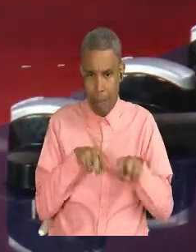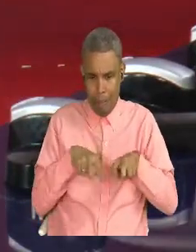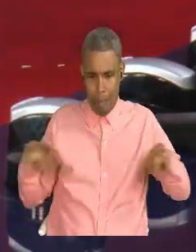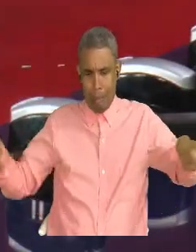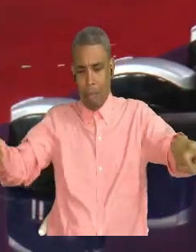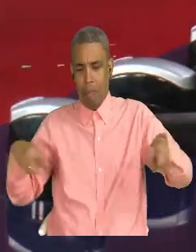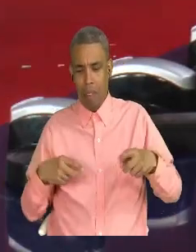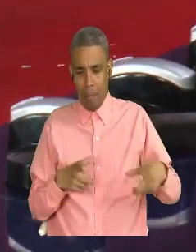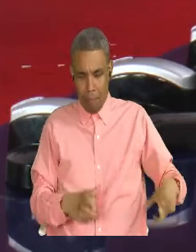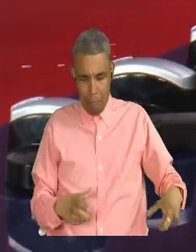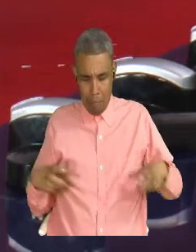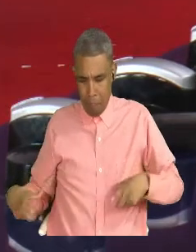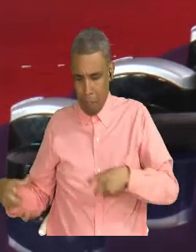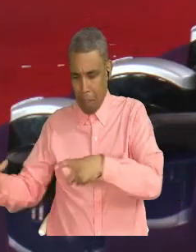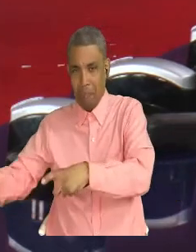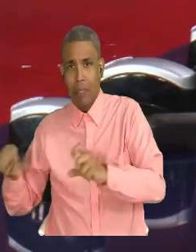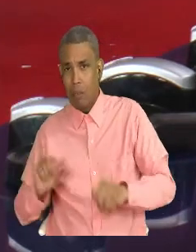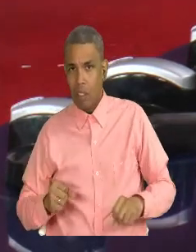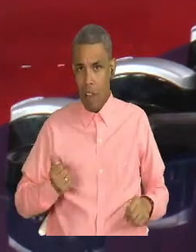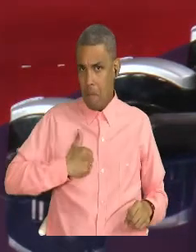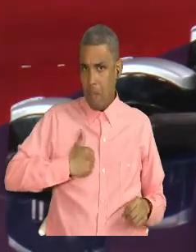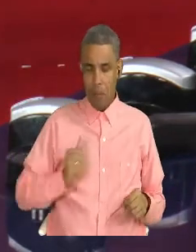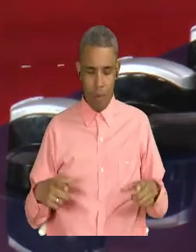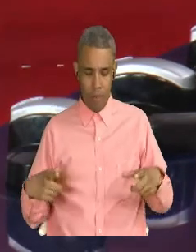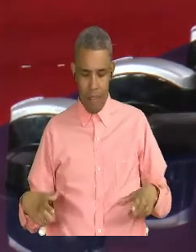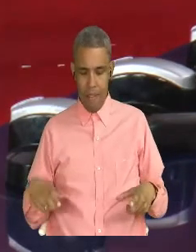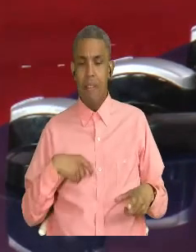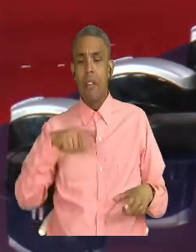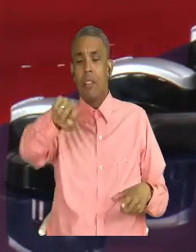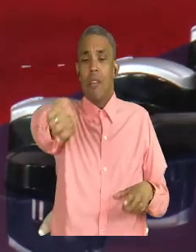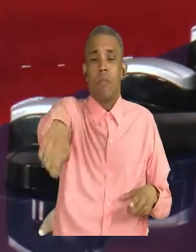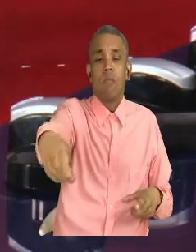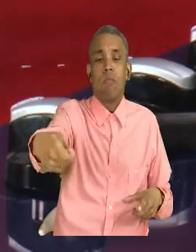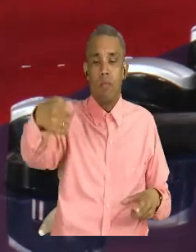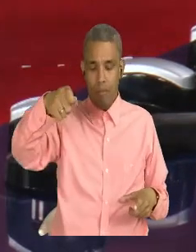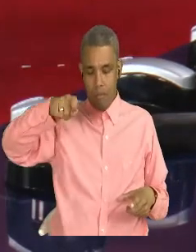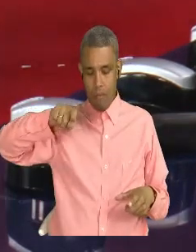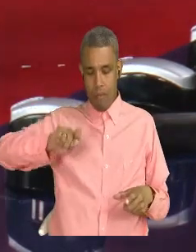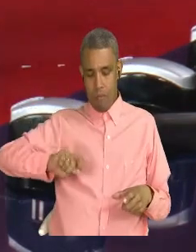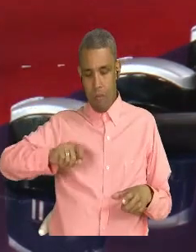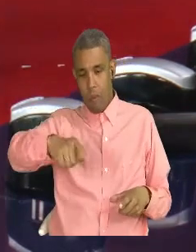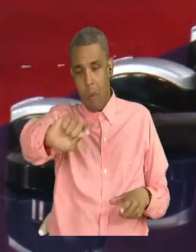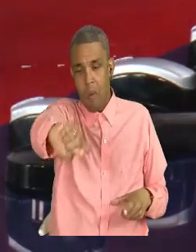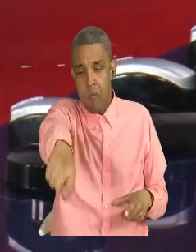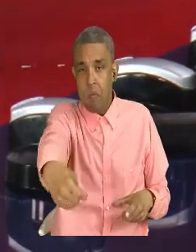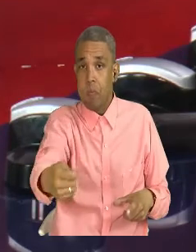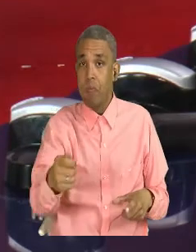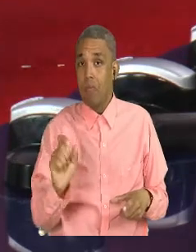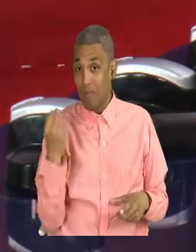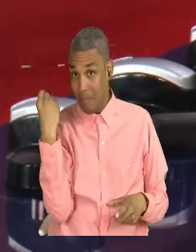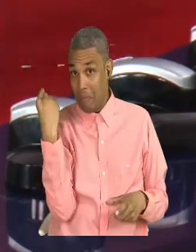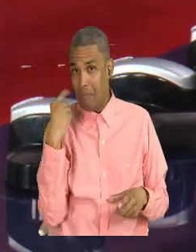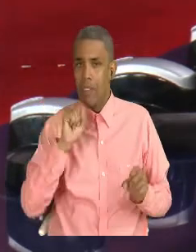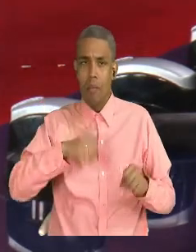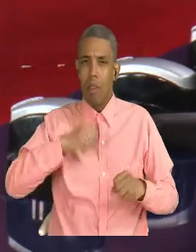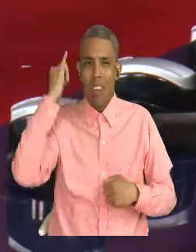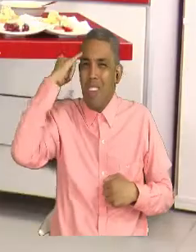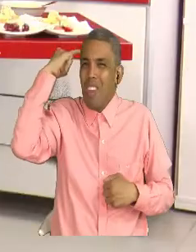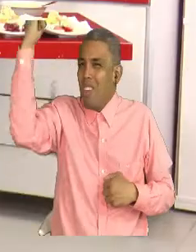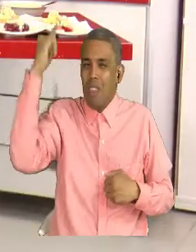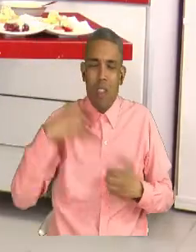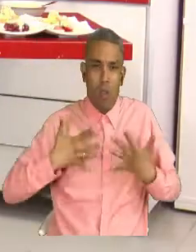Vamos a ver aquí. La presentación y la idea de la ensalada es que los camarones queden sobre el aderezo y la fruta.